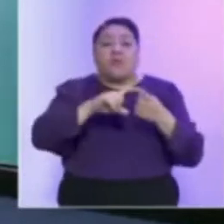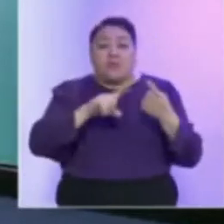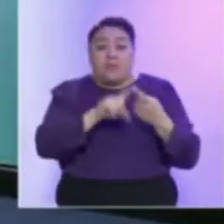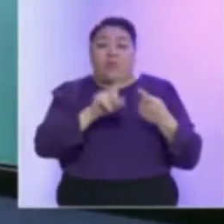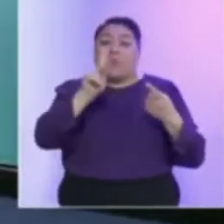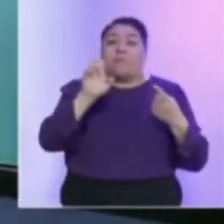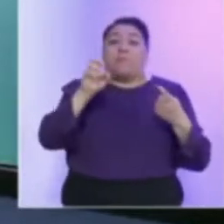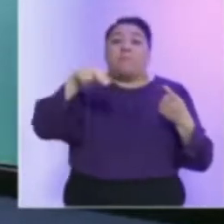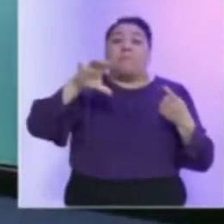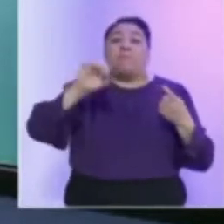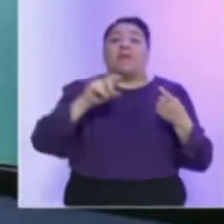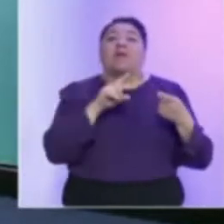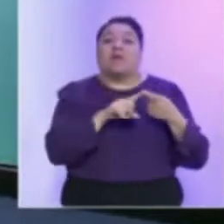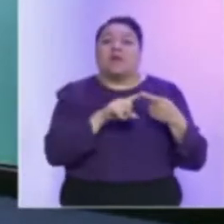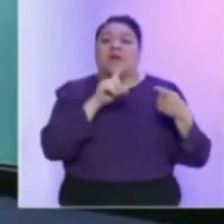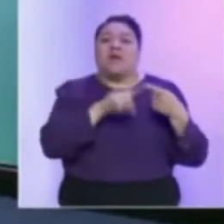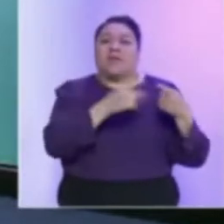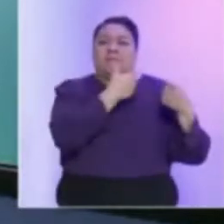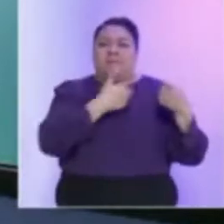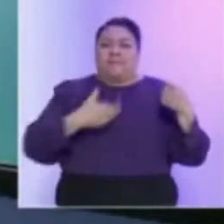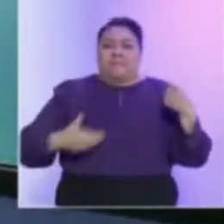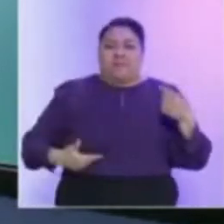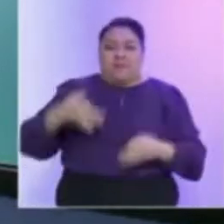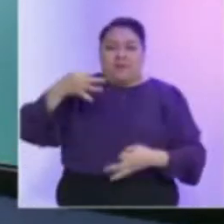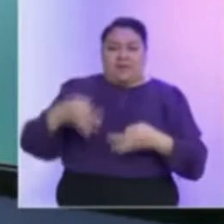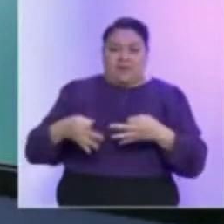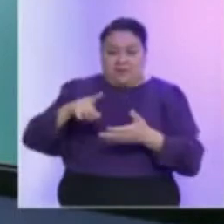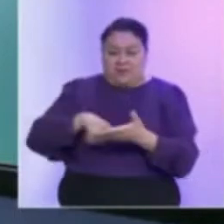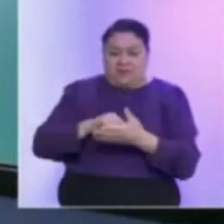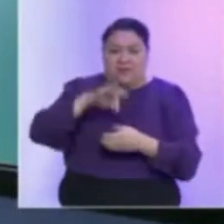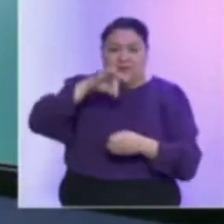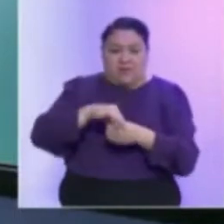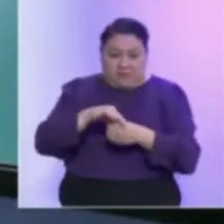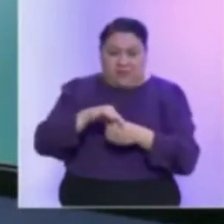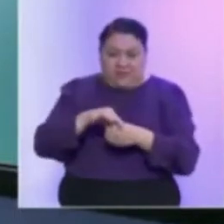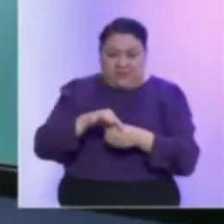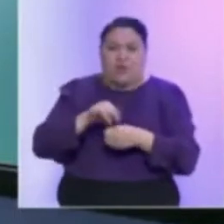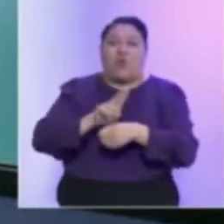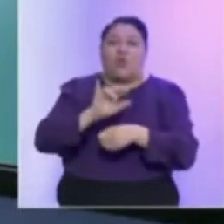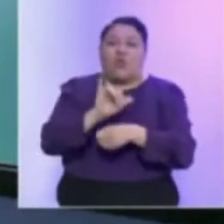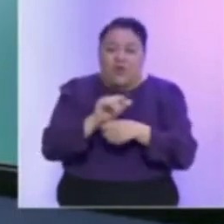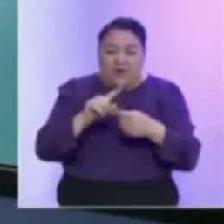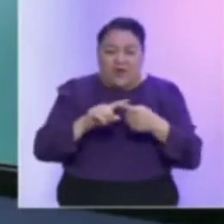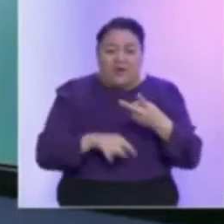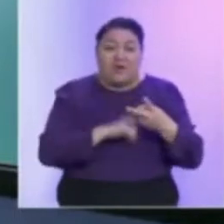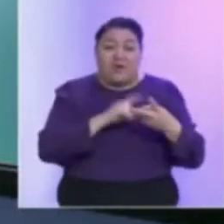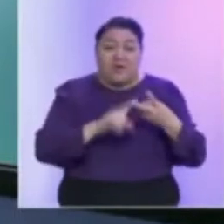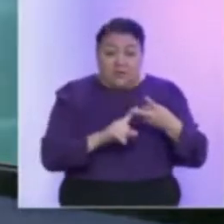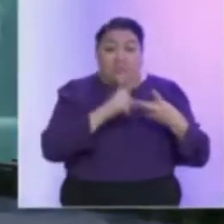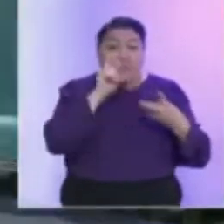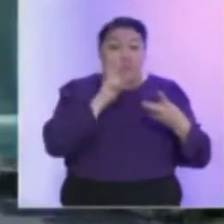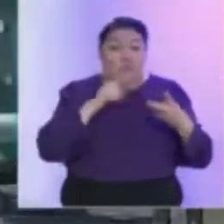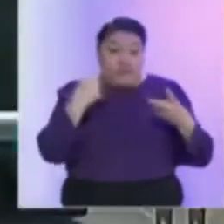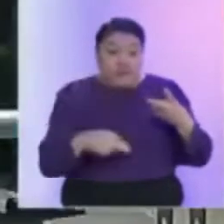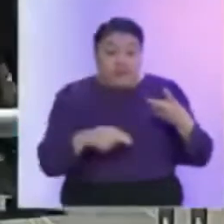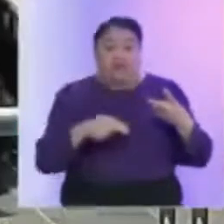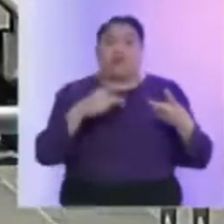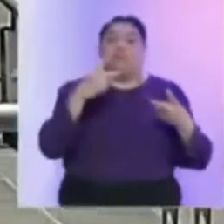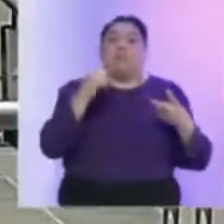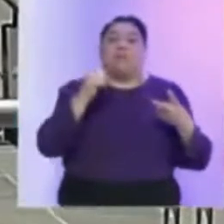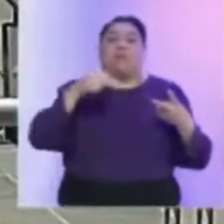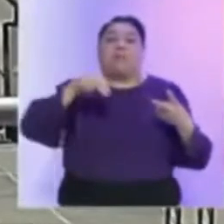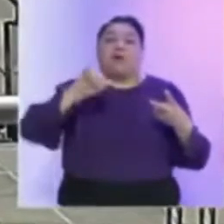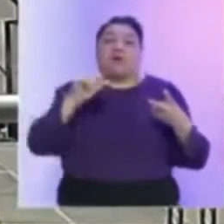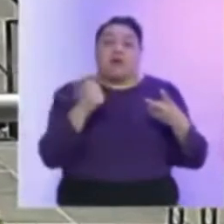Wilfredo Penco, él es el presidente de la Corte Electoral de Uruguay. También está Patricia Lorenzo